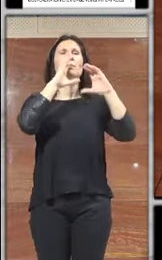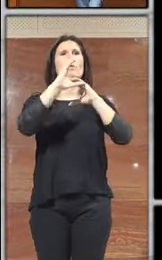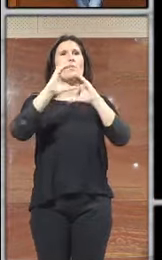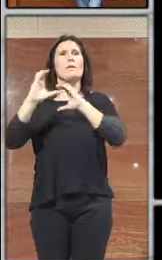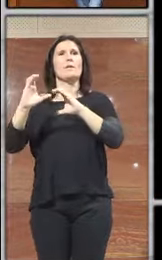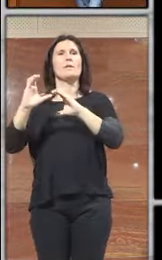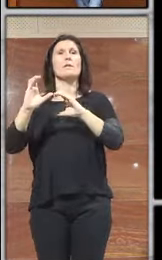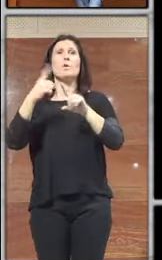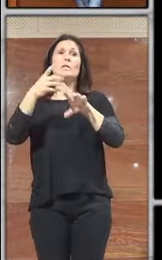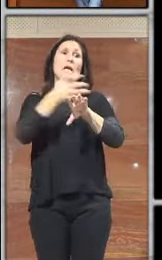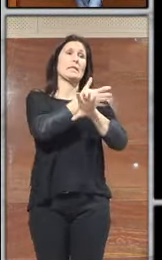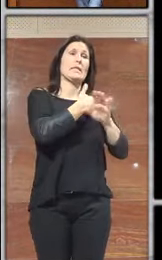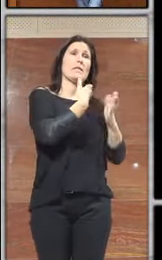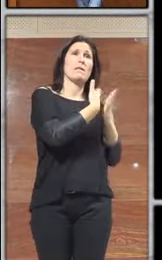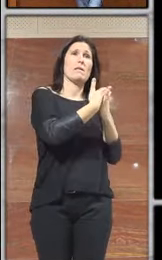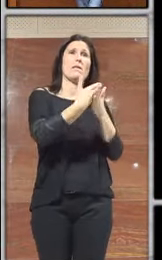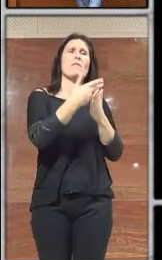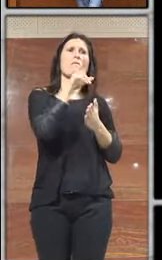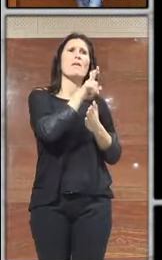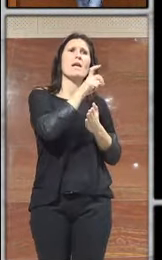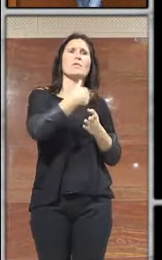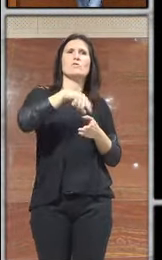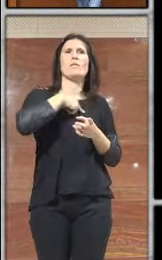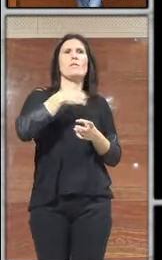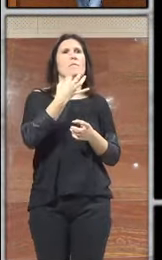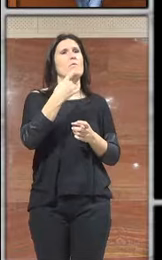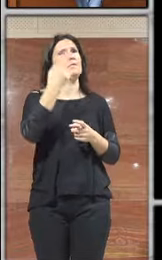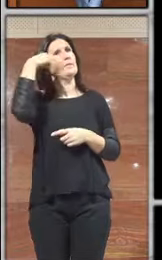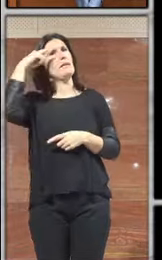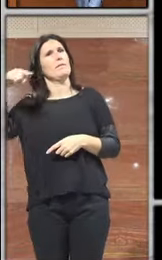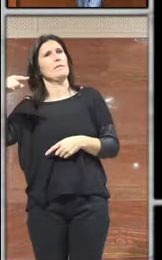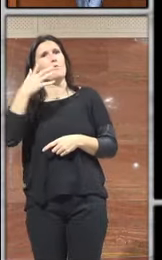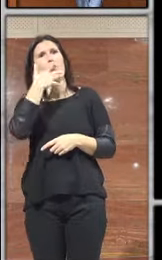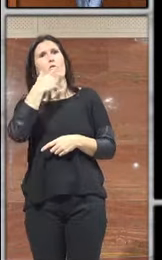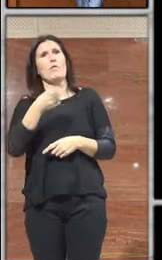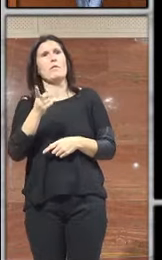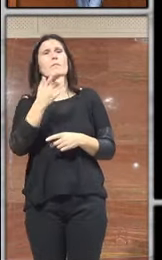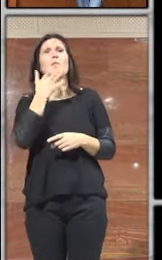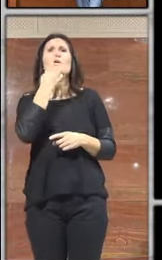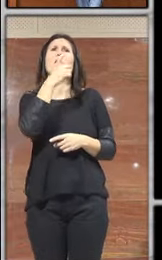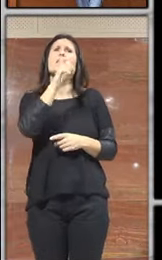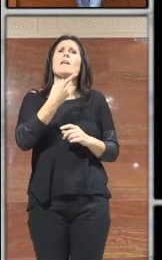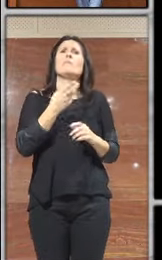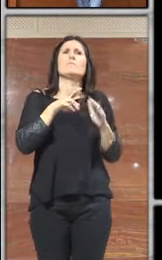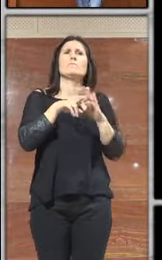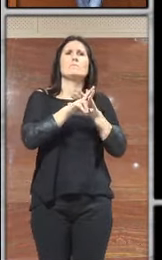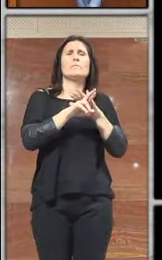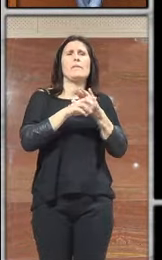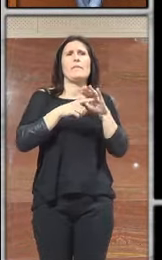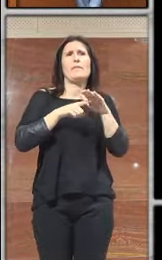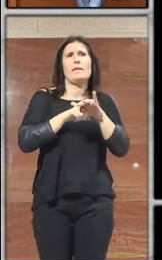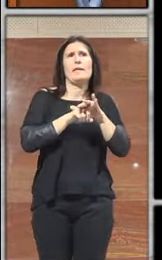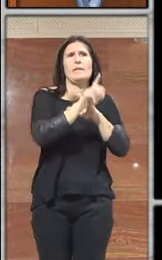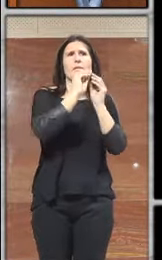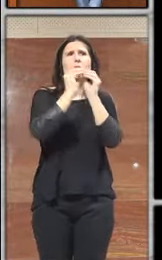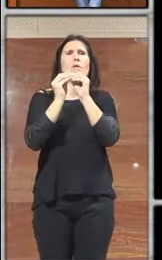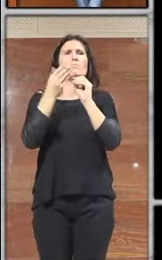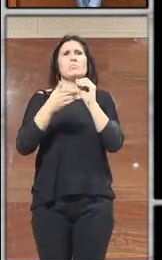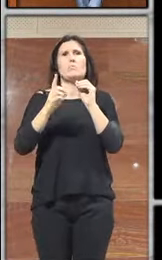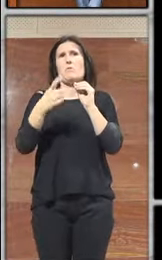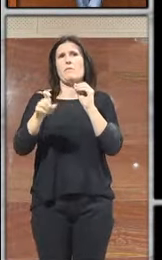que están probadas y que valen. Y para eso necesitamos, a lo mejor, desarrollos, pero es una necesidad potente que, a lo mejor, desde